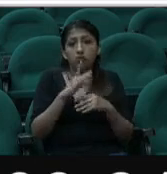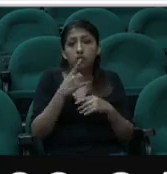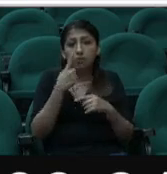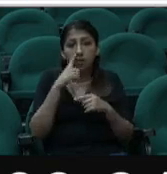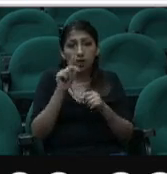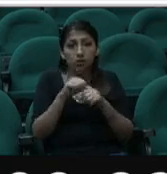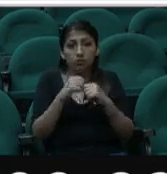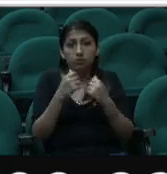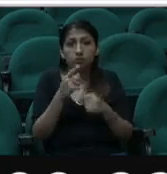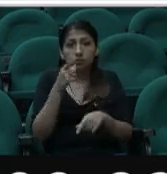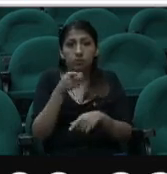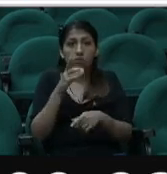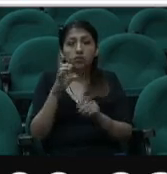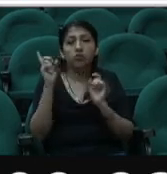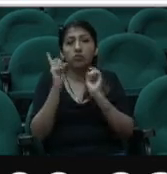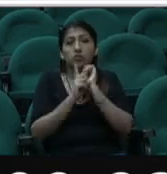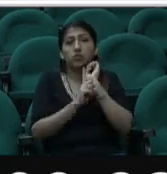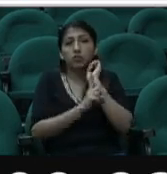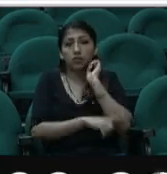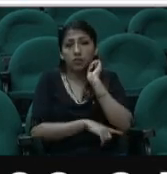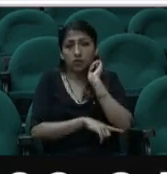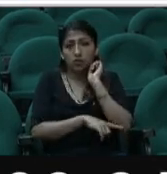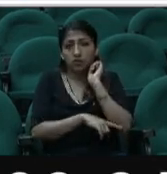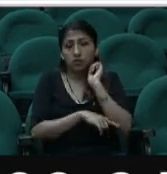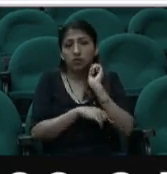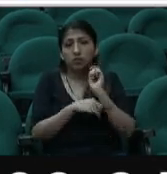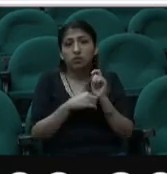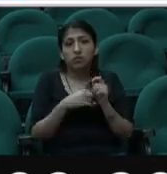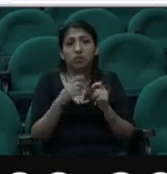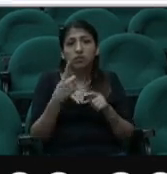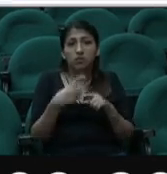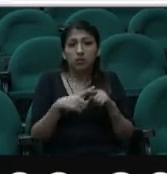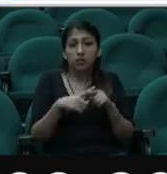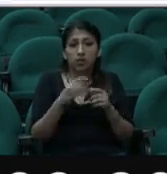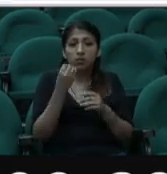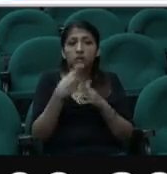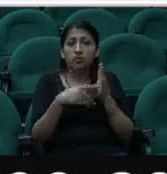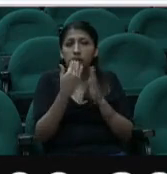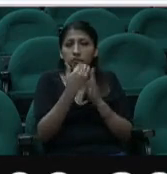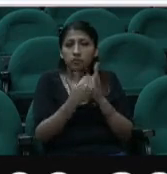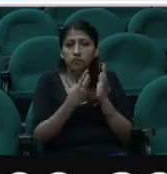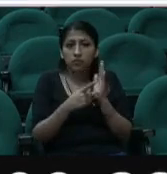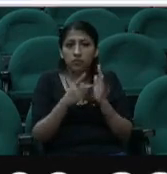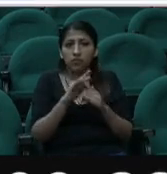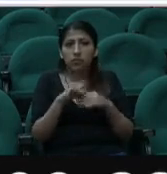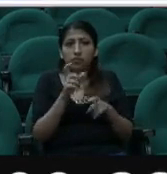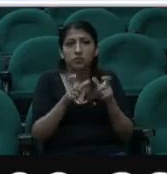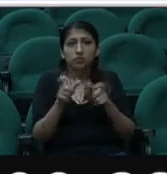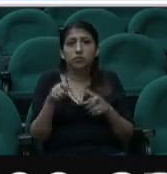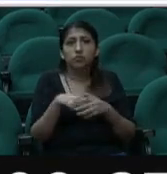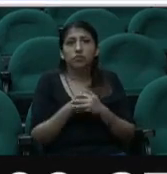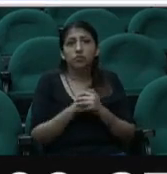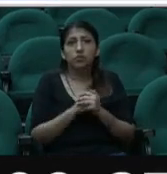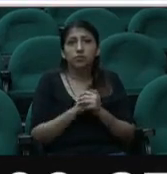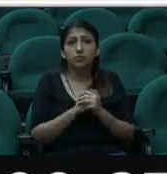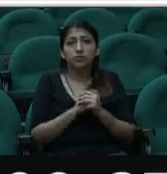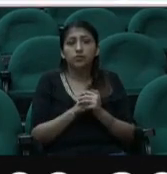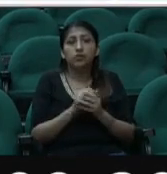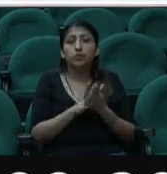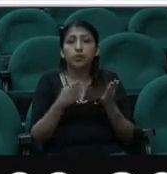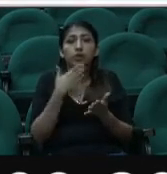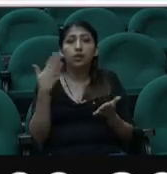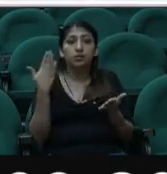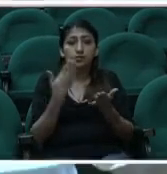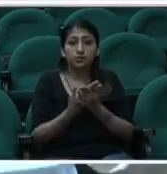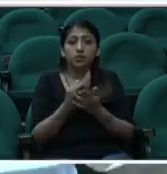para que sean estos funcionarios que rindan cuentas a la ciudadanía muchas